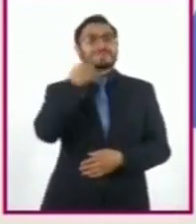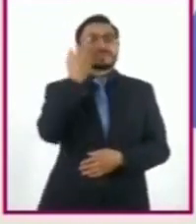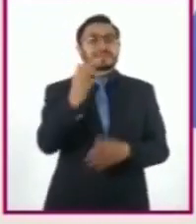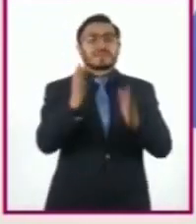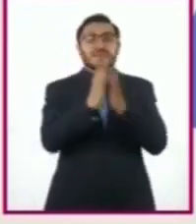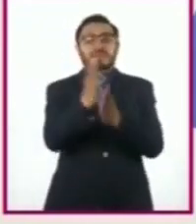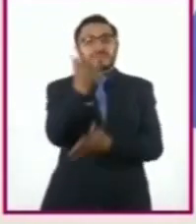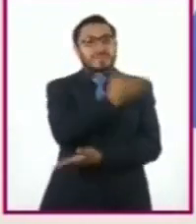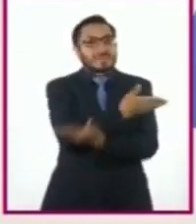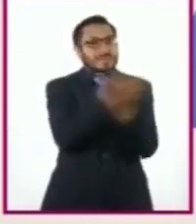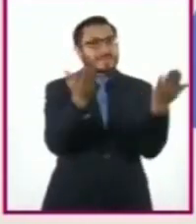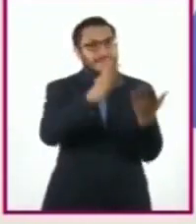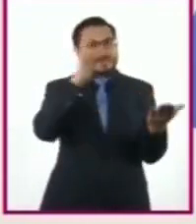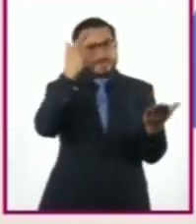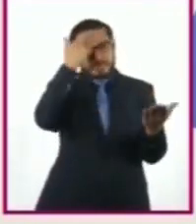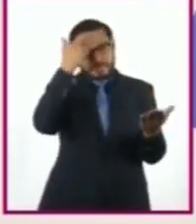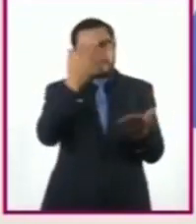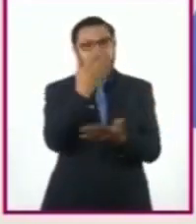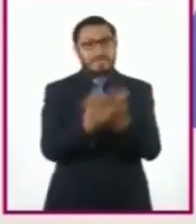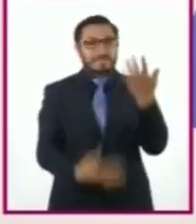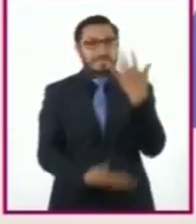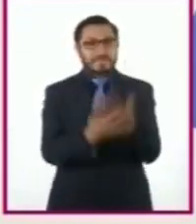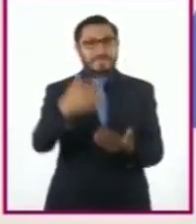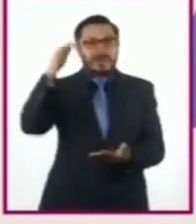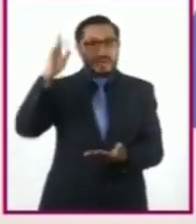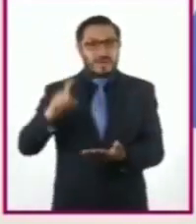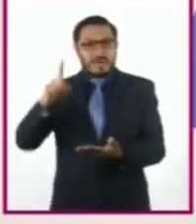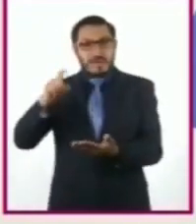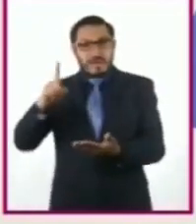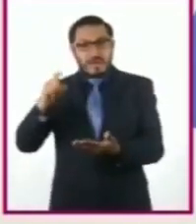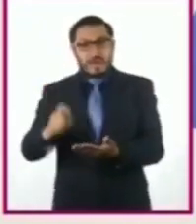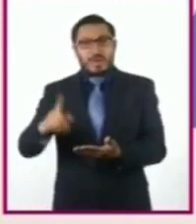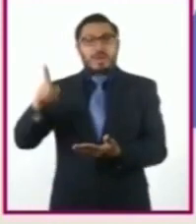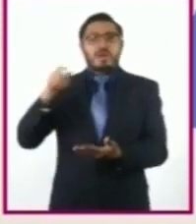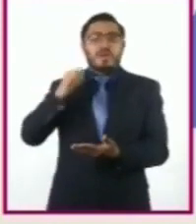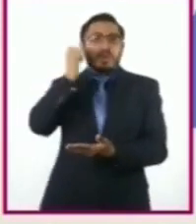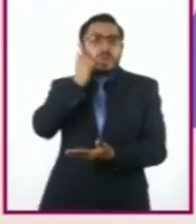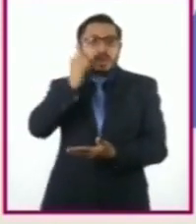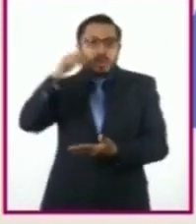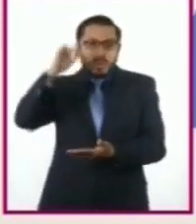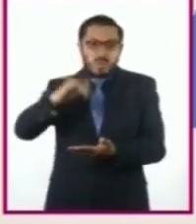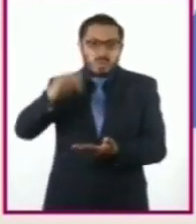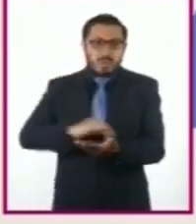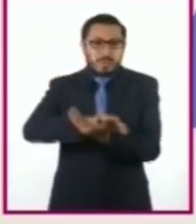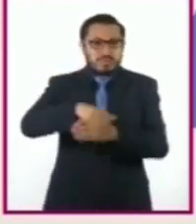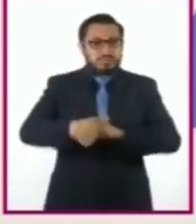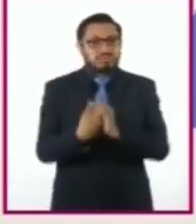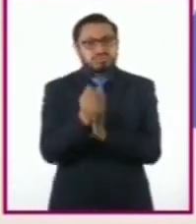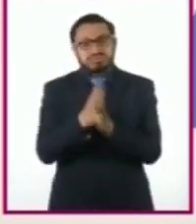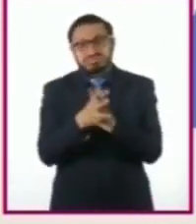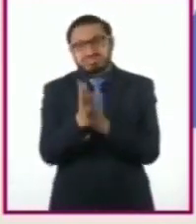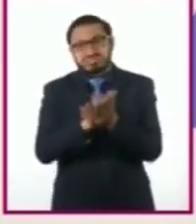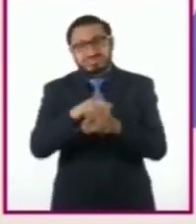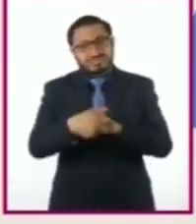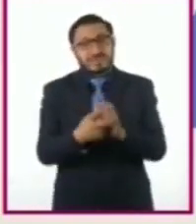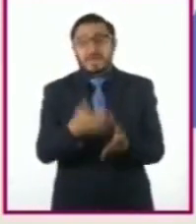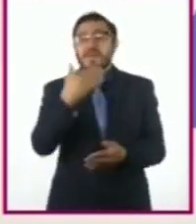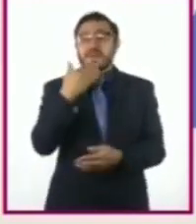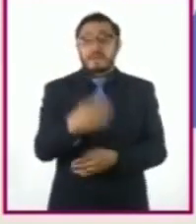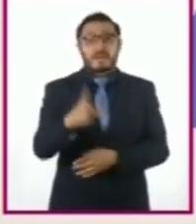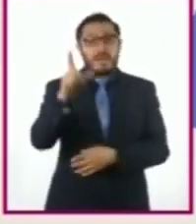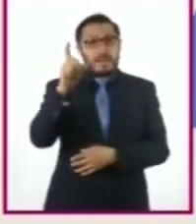recordarles que deben lavarse sus manos constantemente con agua y jabón durante al menos 20 segundos. Y si necesitan salir de